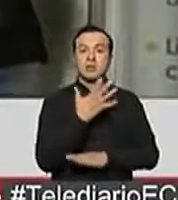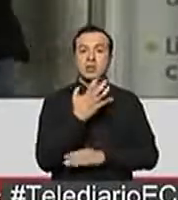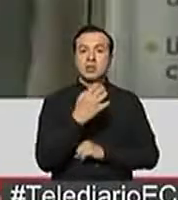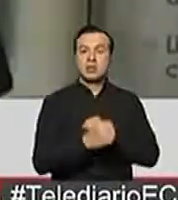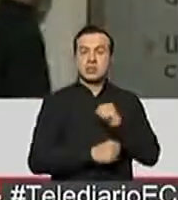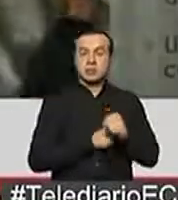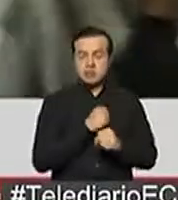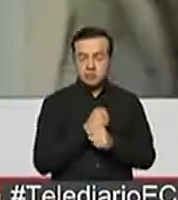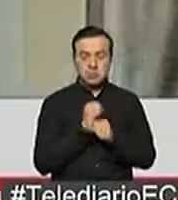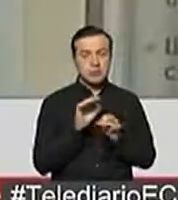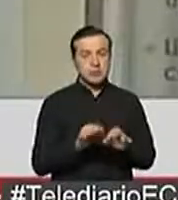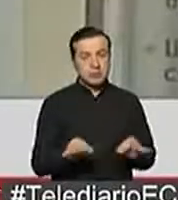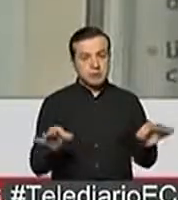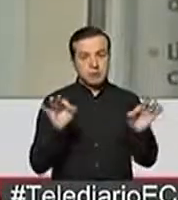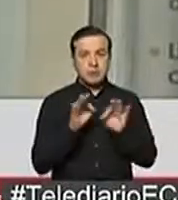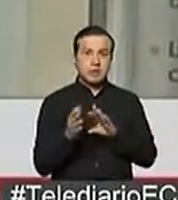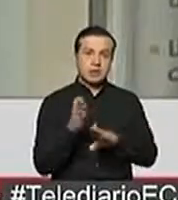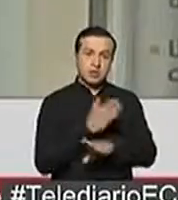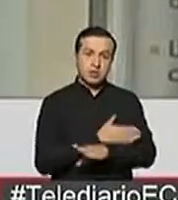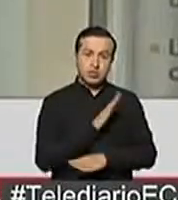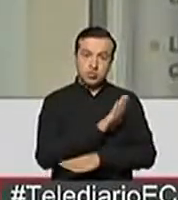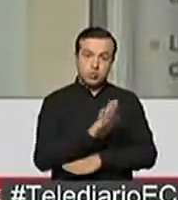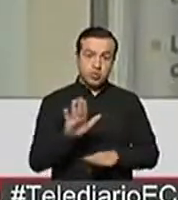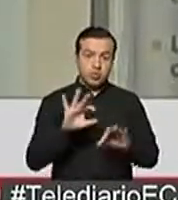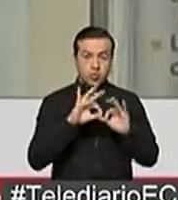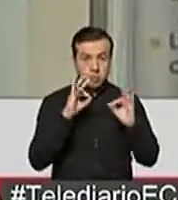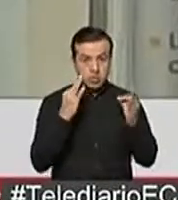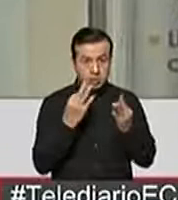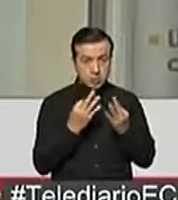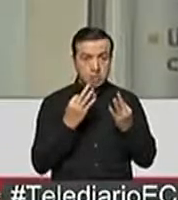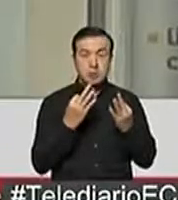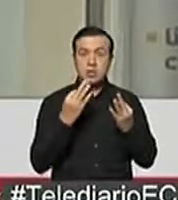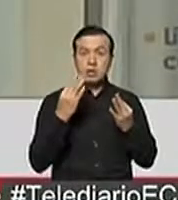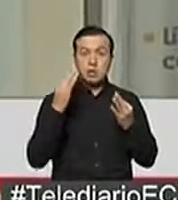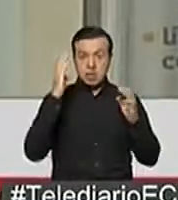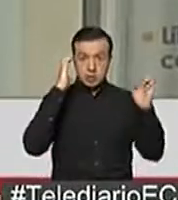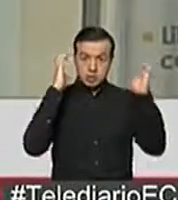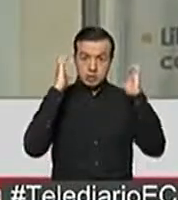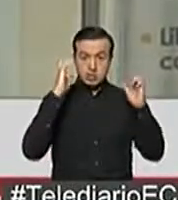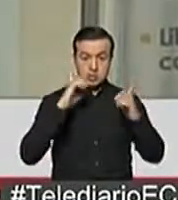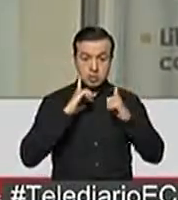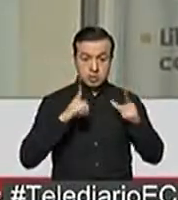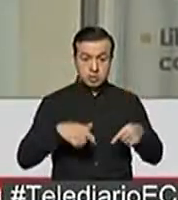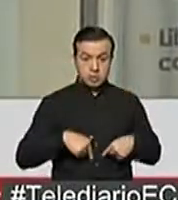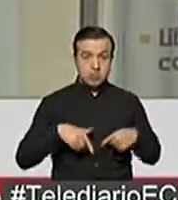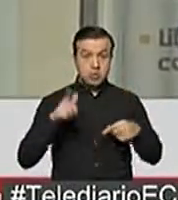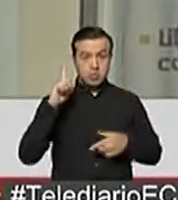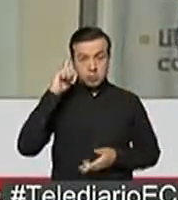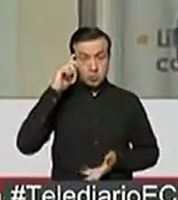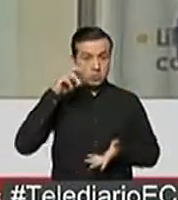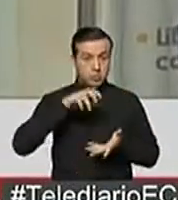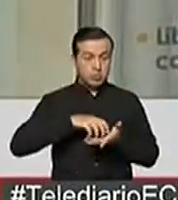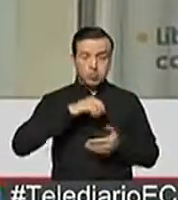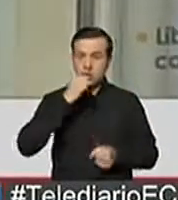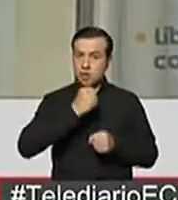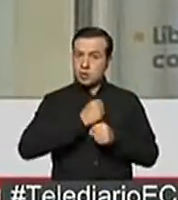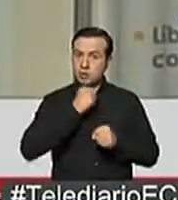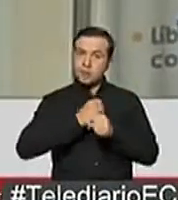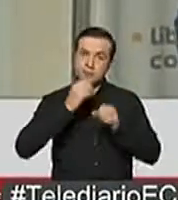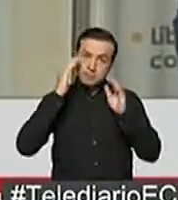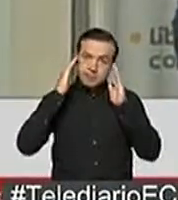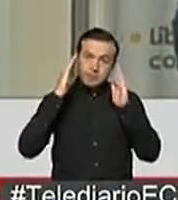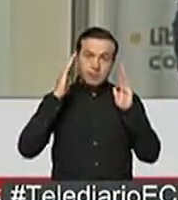años. Y es muy importante que en el interior de las familias y como políticas de salud de cada uno de los estados se vaya trabajando